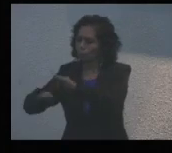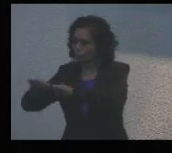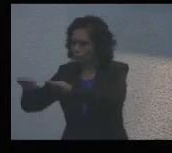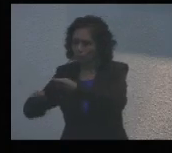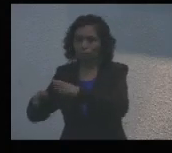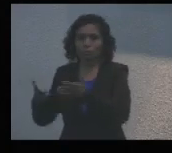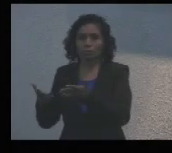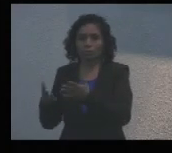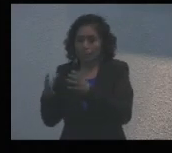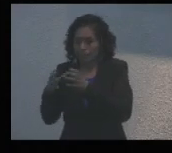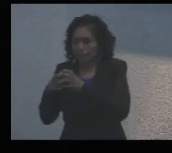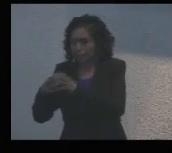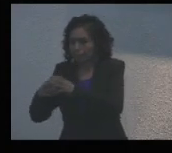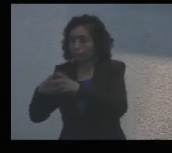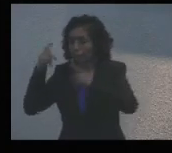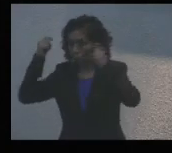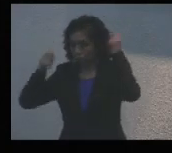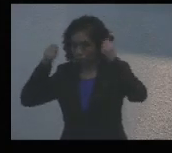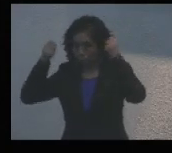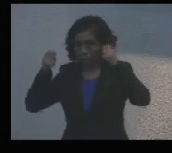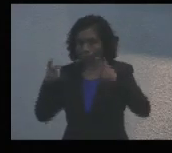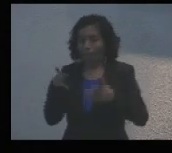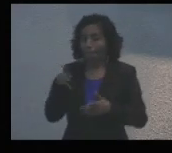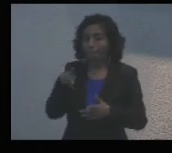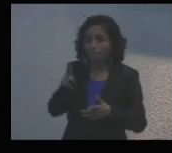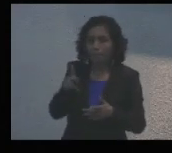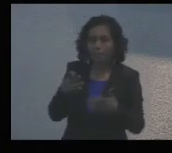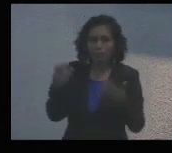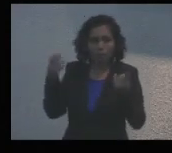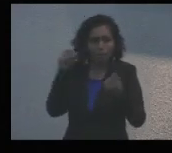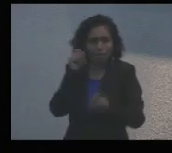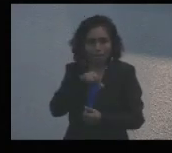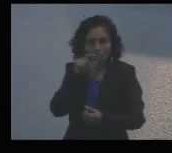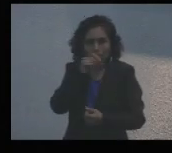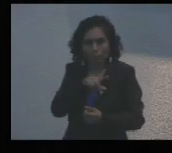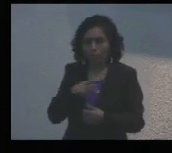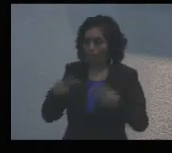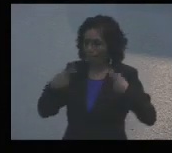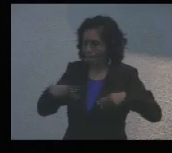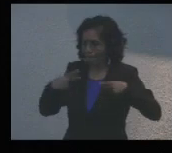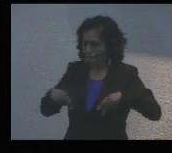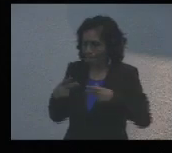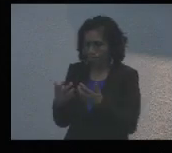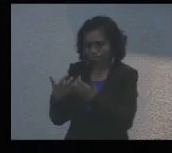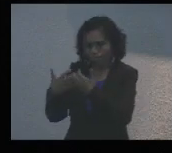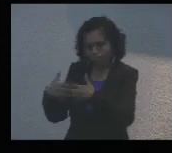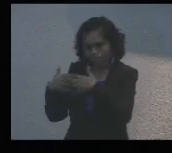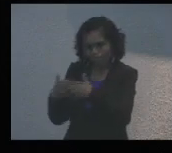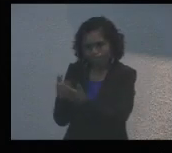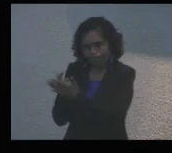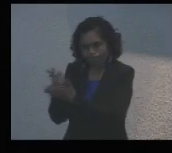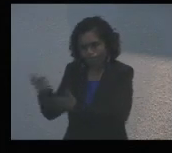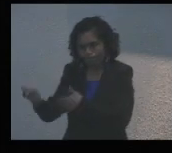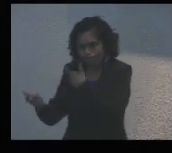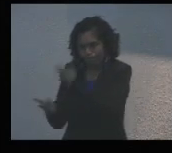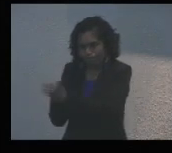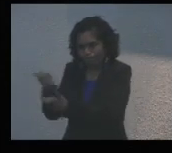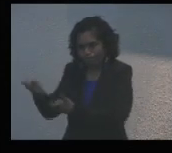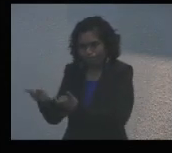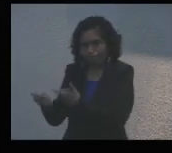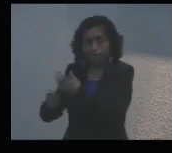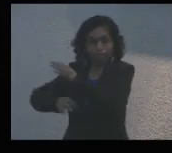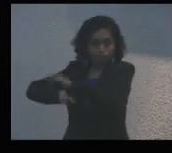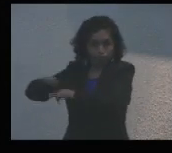sector por delante, pero también de los inversionistas, de los promotores, de los prestadores de servicios y de los